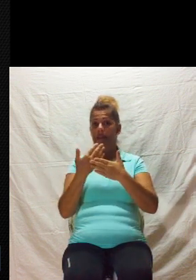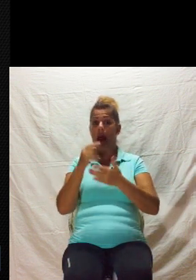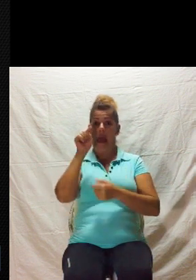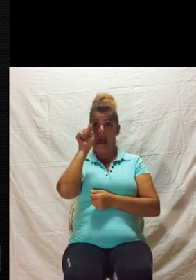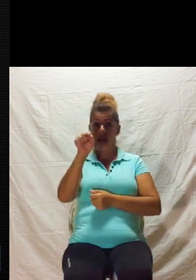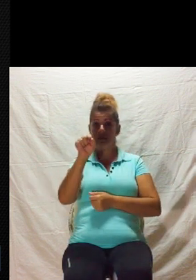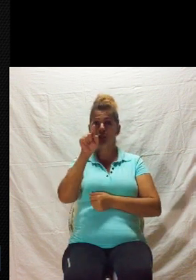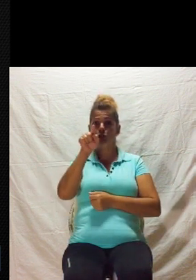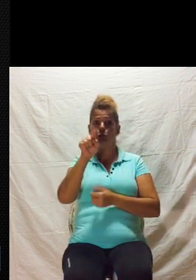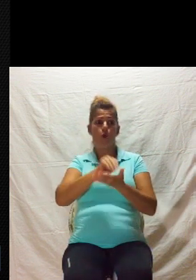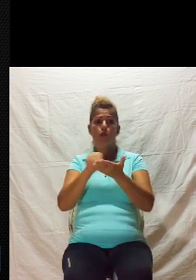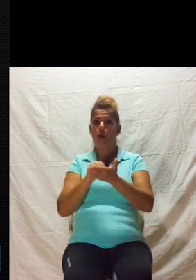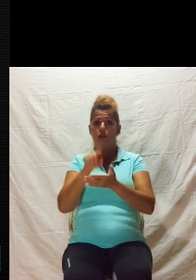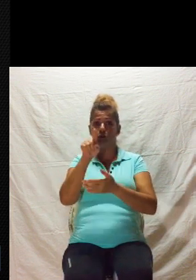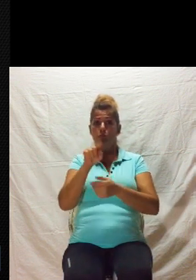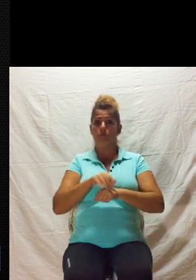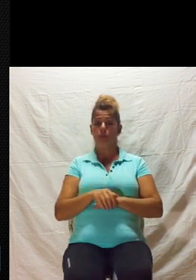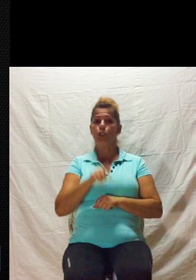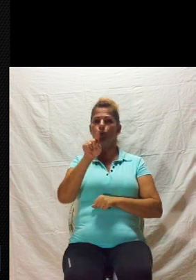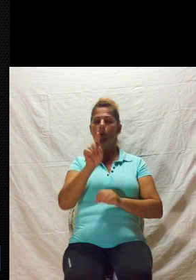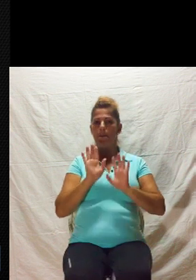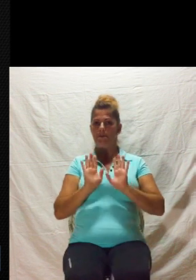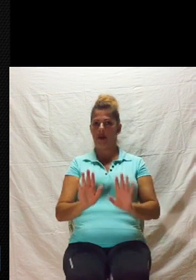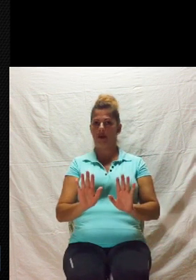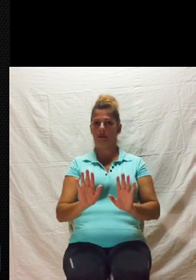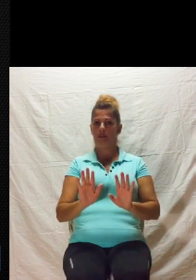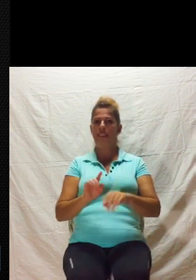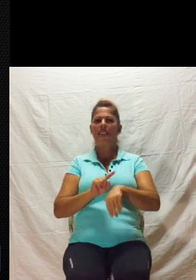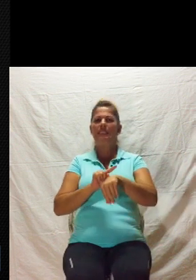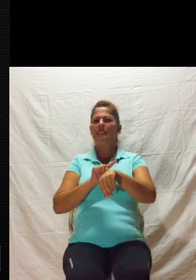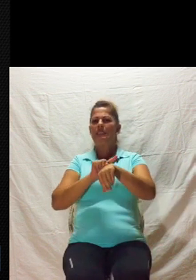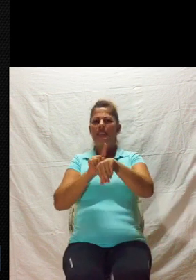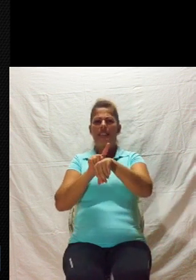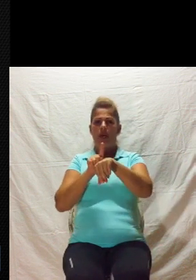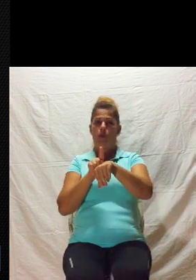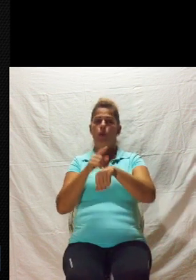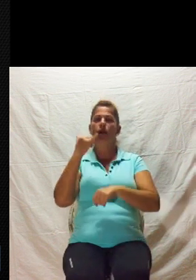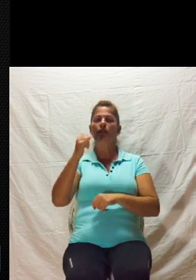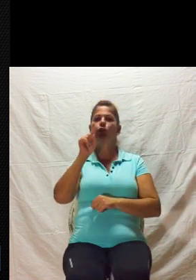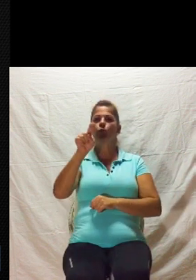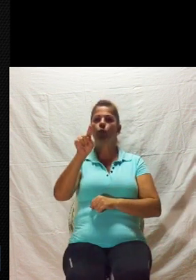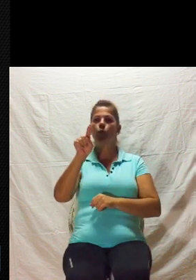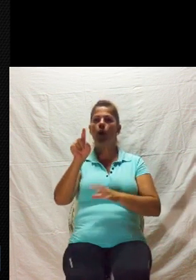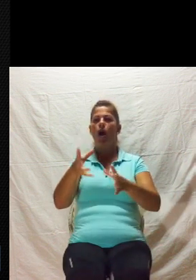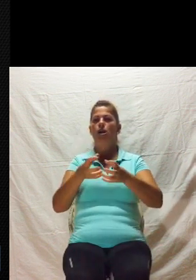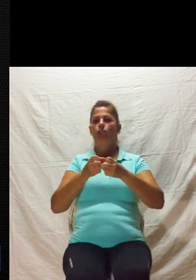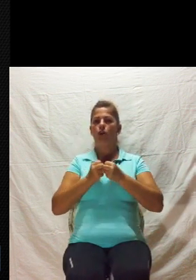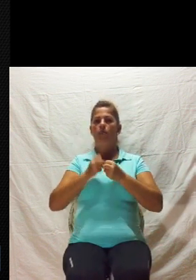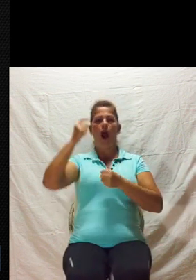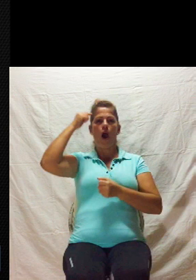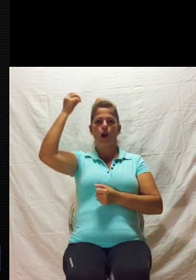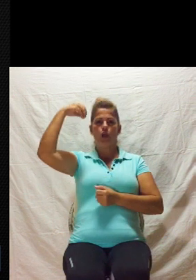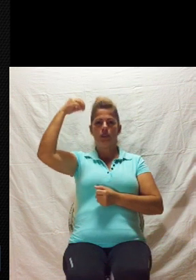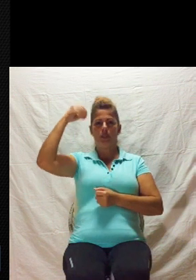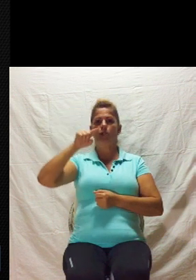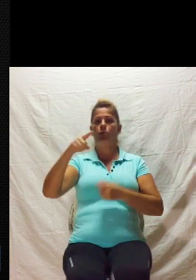A lo largo del día, allí donde estés, te sugerimos que te detengas unos segundos y